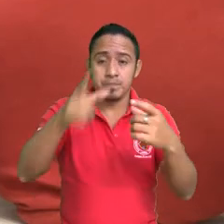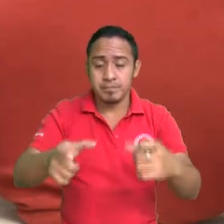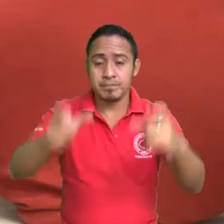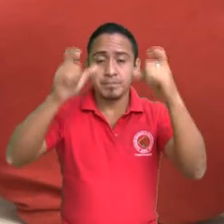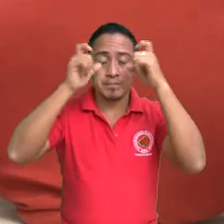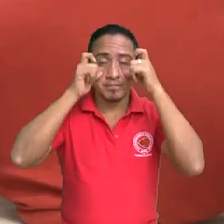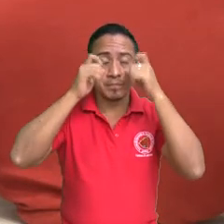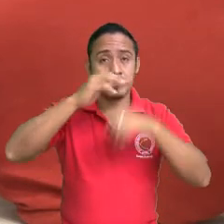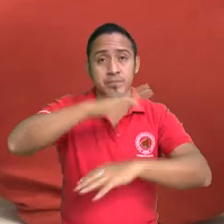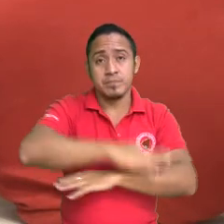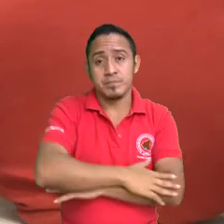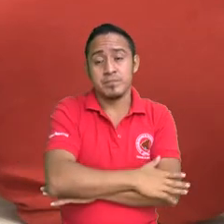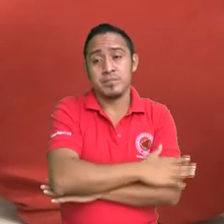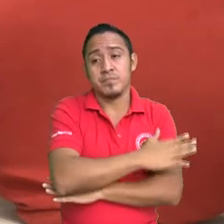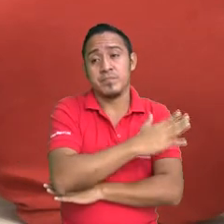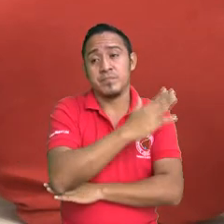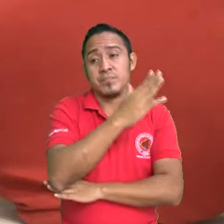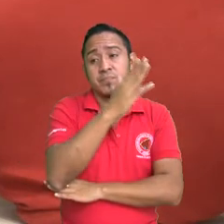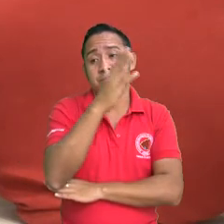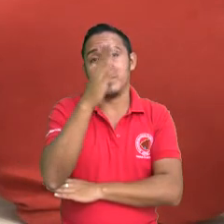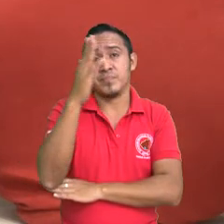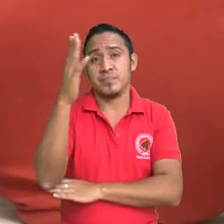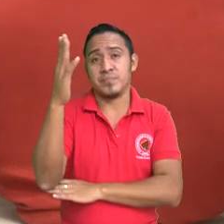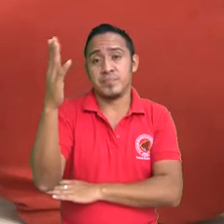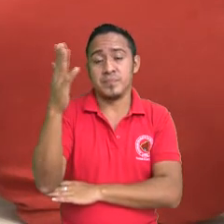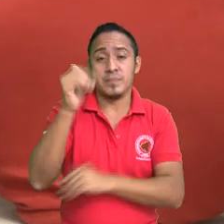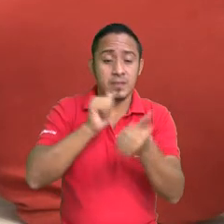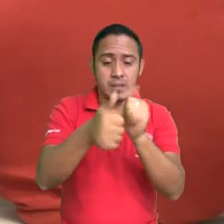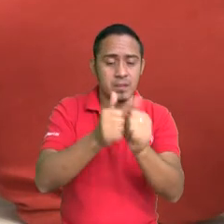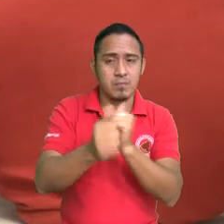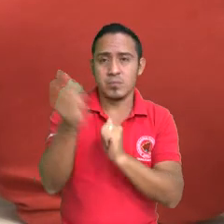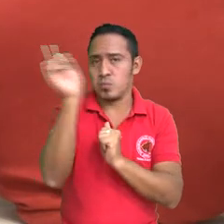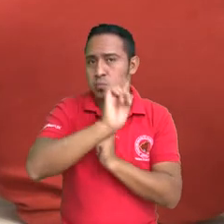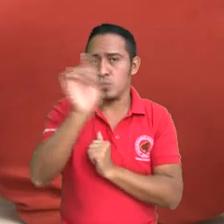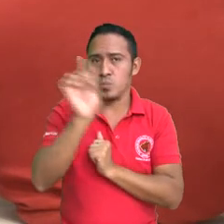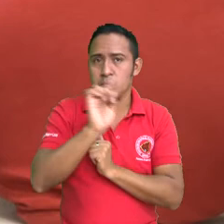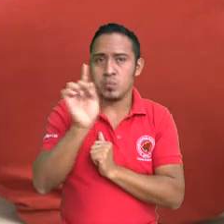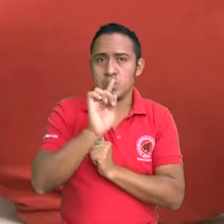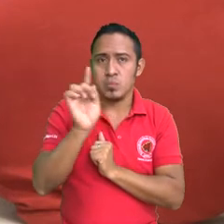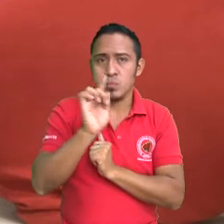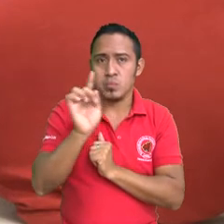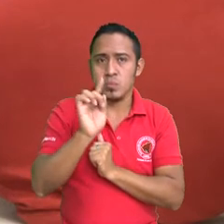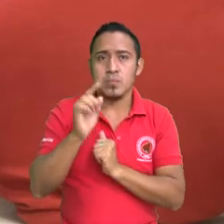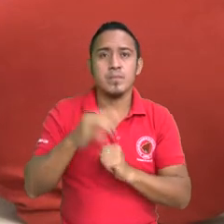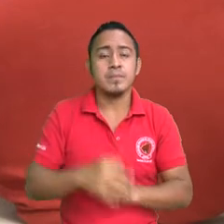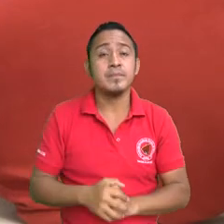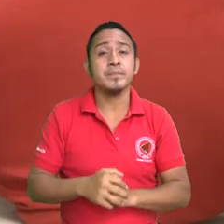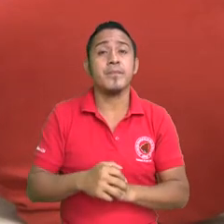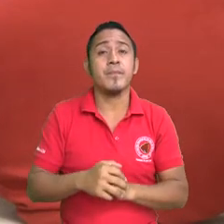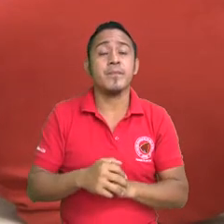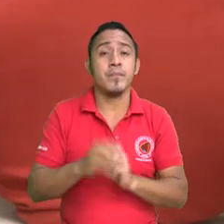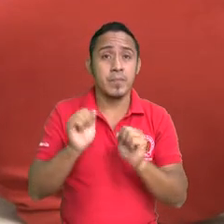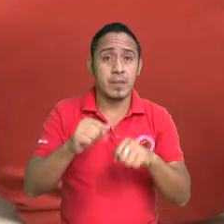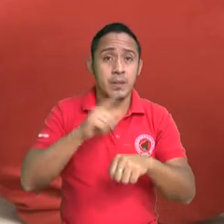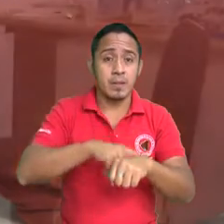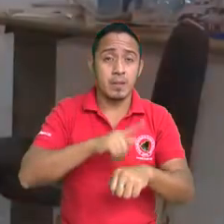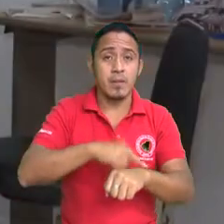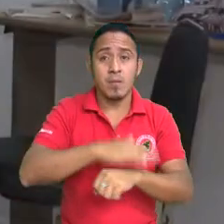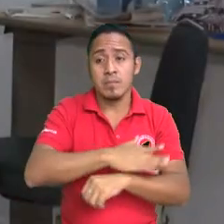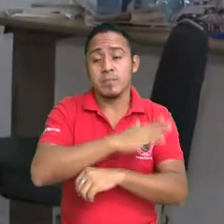retirarlos. Utilizarlo en todas las actividades del día, excepto para hacer deportes, para no dañar los aros y nos permitan